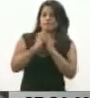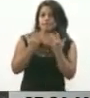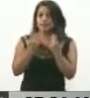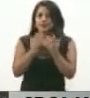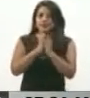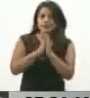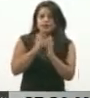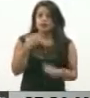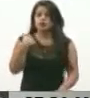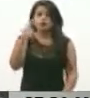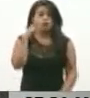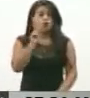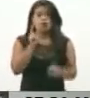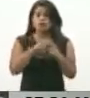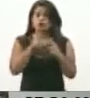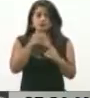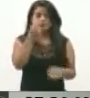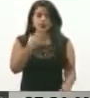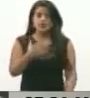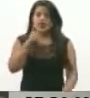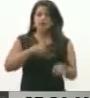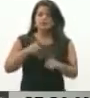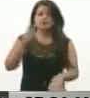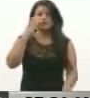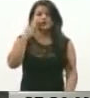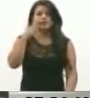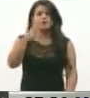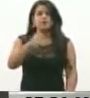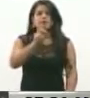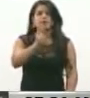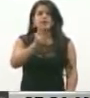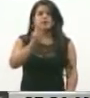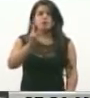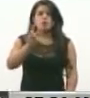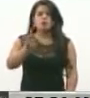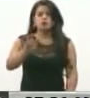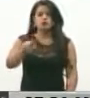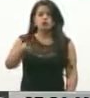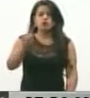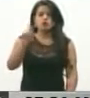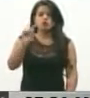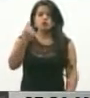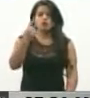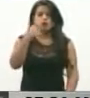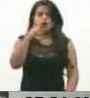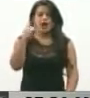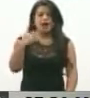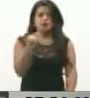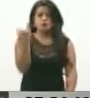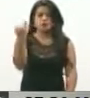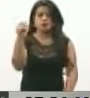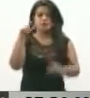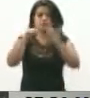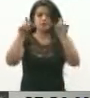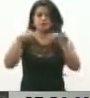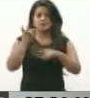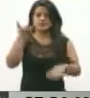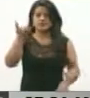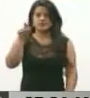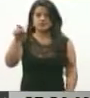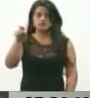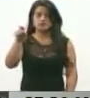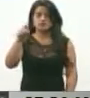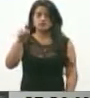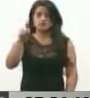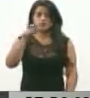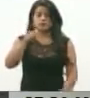conocen muy bien, a veces, ¿saben lo que ocurre? En el canal 24.1 les aparece una I. Exacto. Un icono de una I. Y empiezan a ver la tecla para ver si